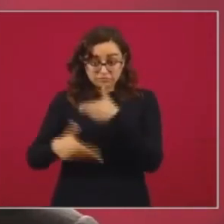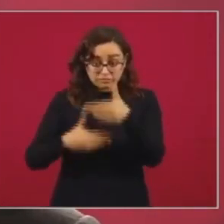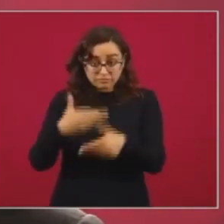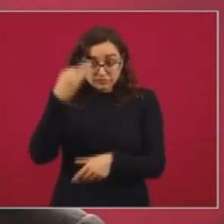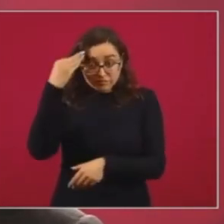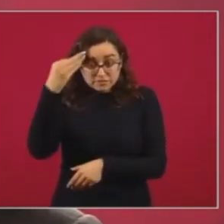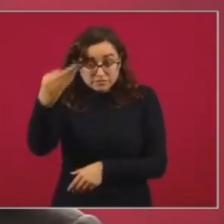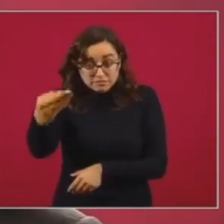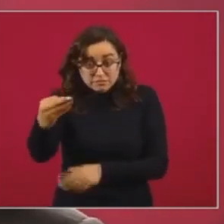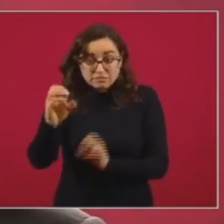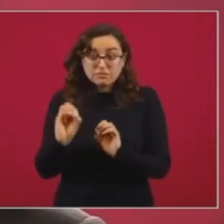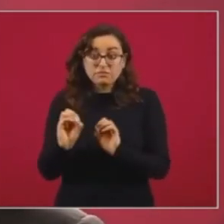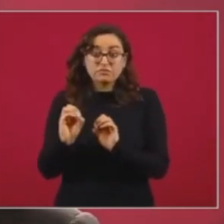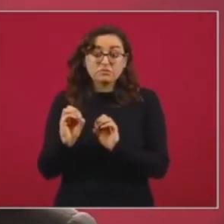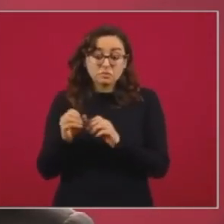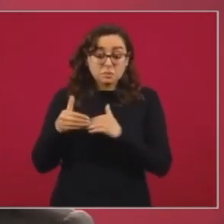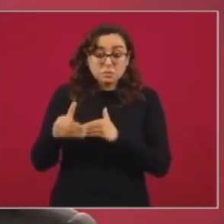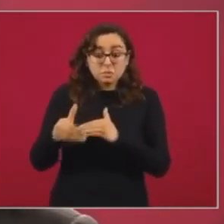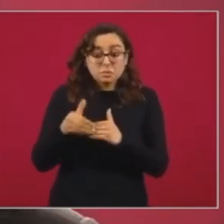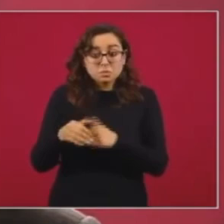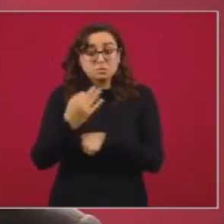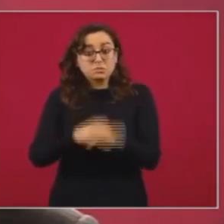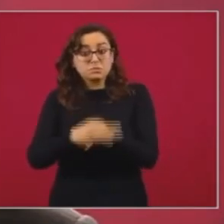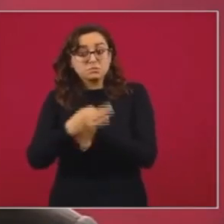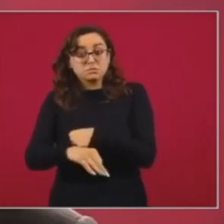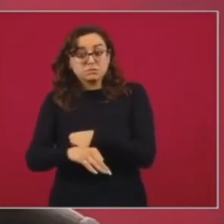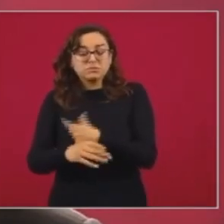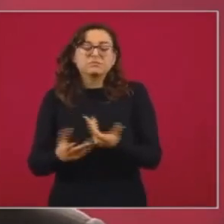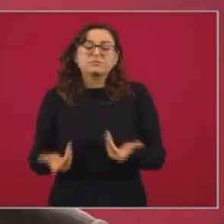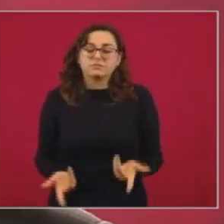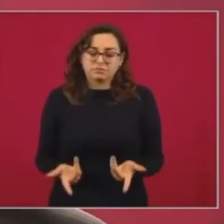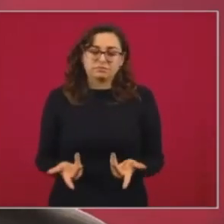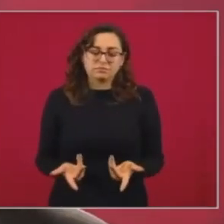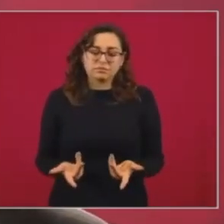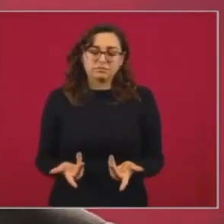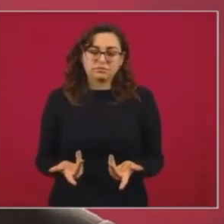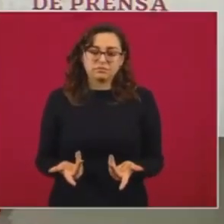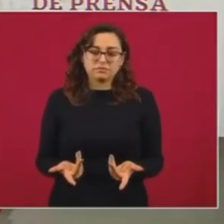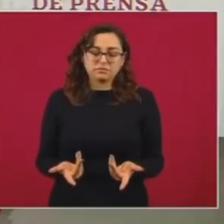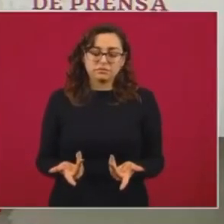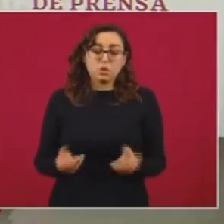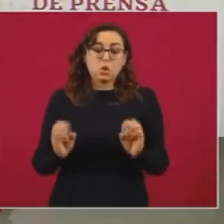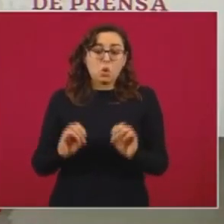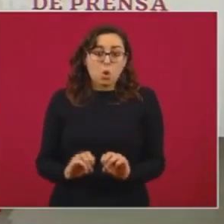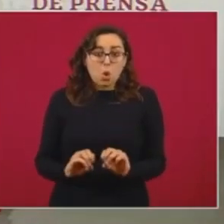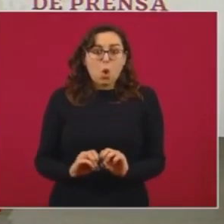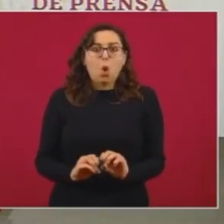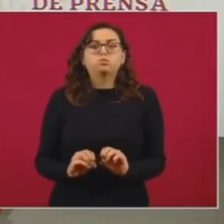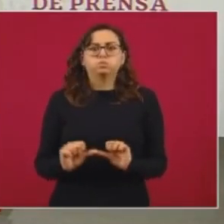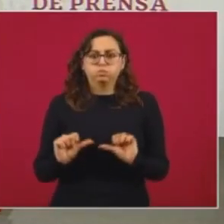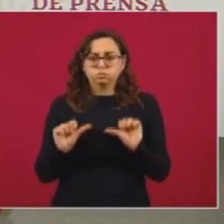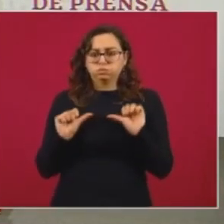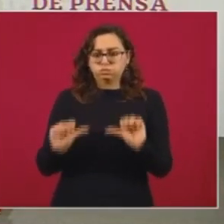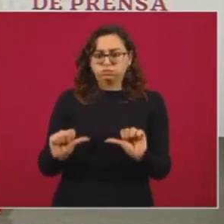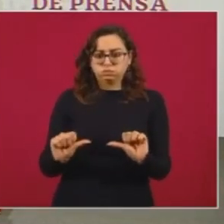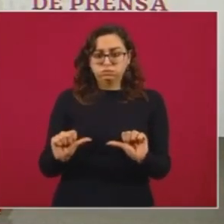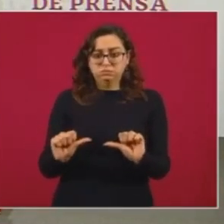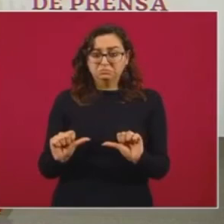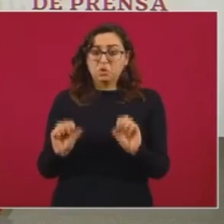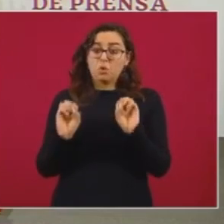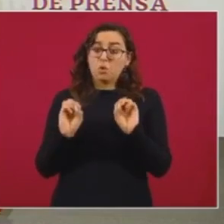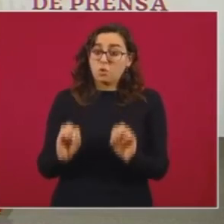duradera y de que necesariamente la potencia de la inmunidad adquirida por una infección, particularmente si fue una infección